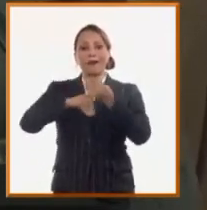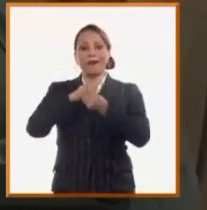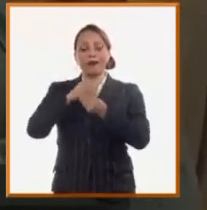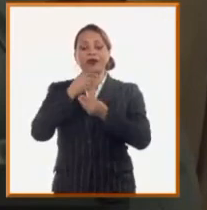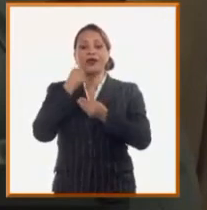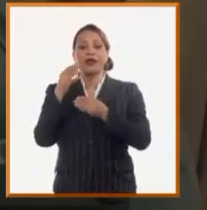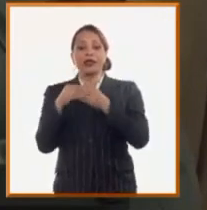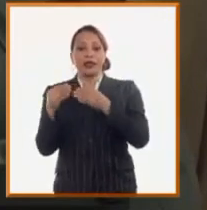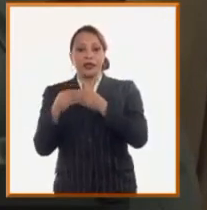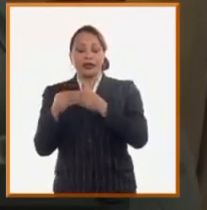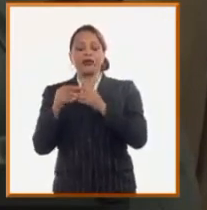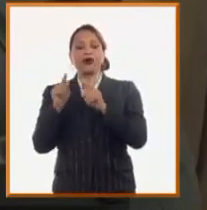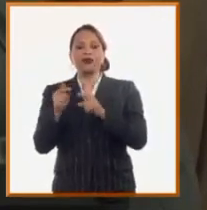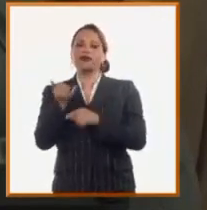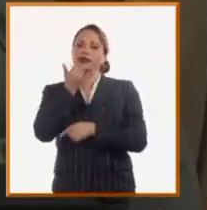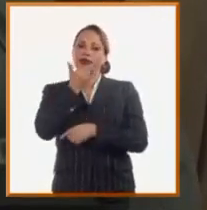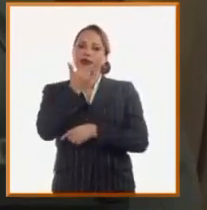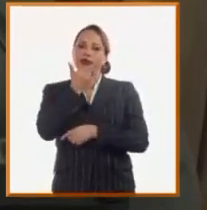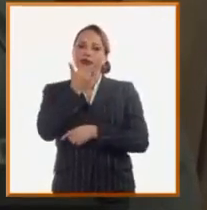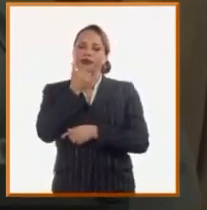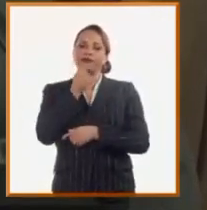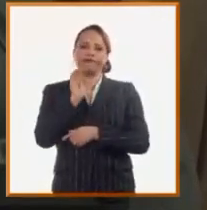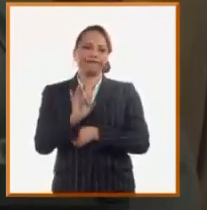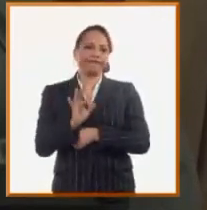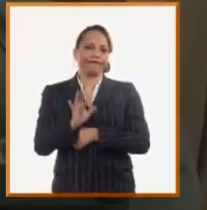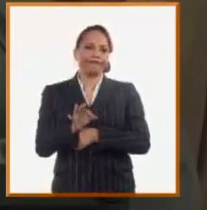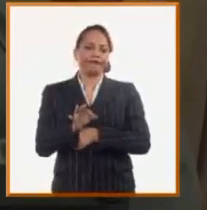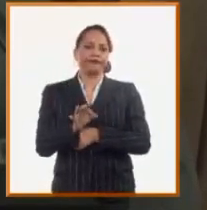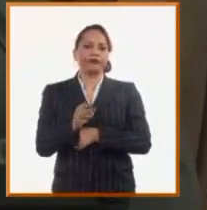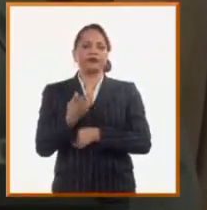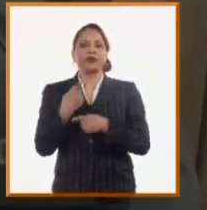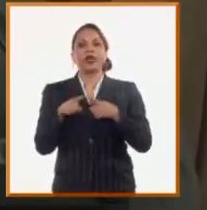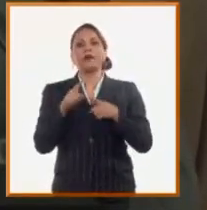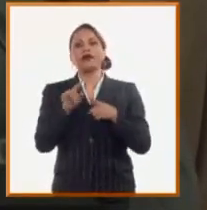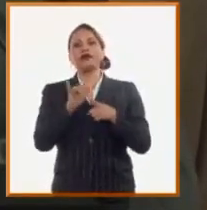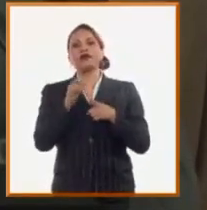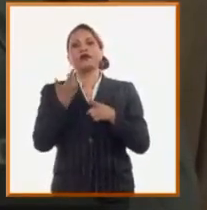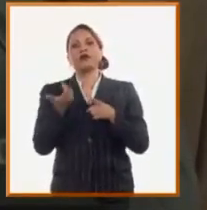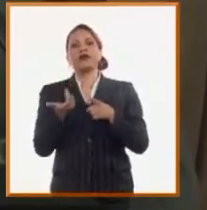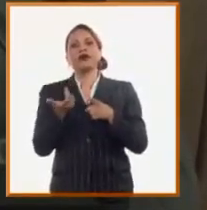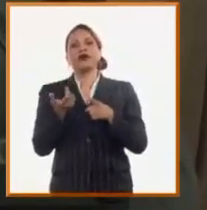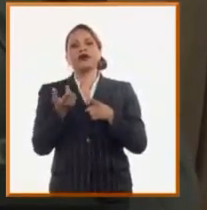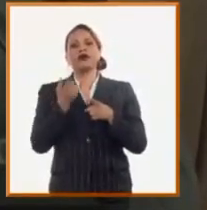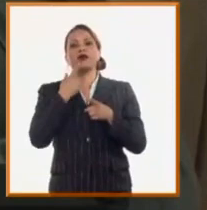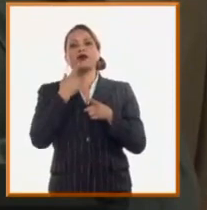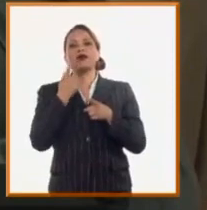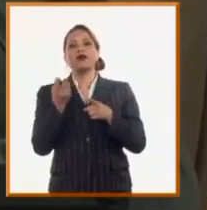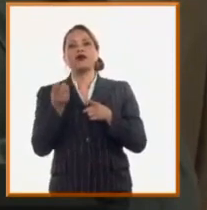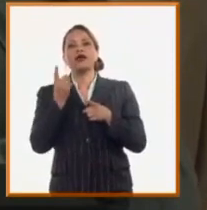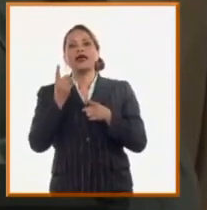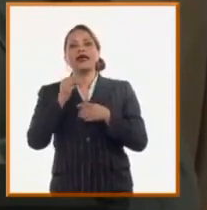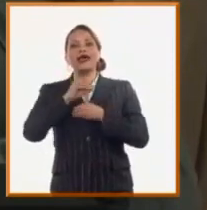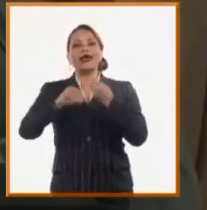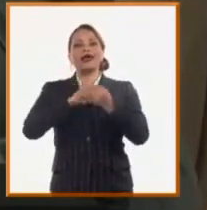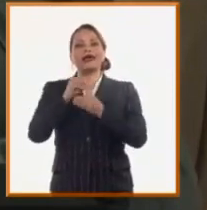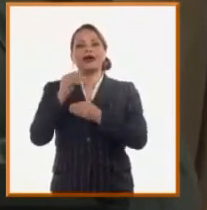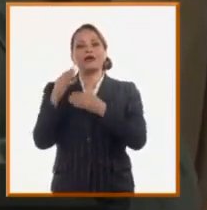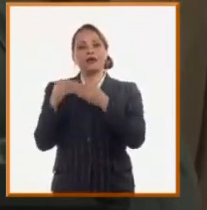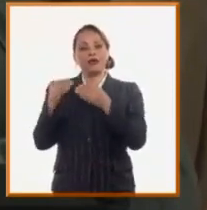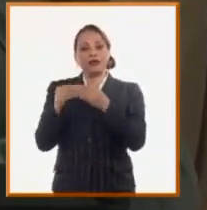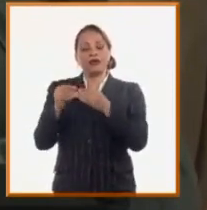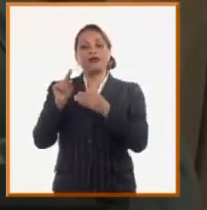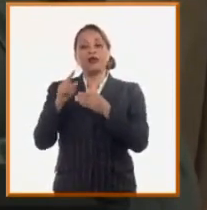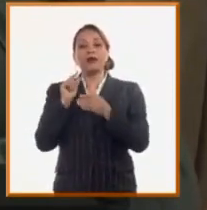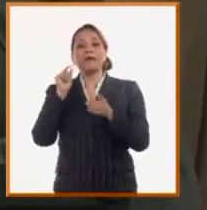también errores en su implementación. Pero también cuando estábamos metidos en la aplicación del ordenamiento pasaron todas estas cosas, las